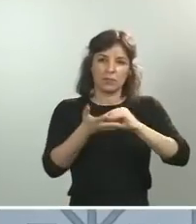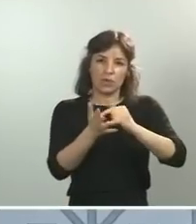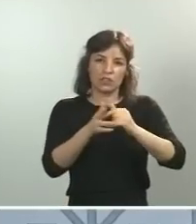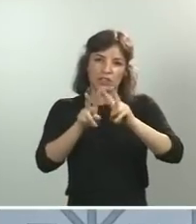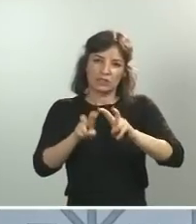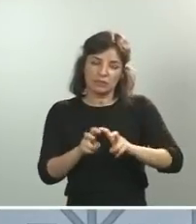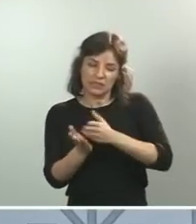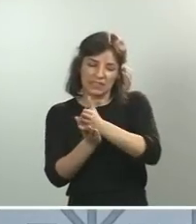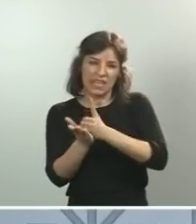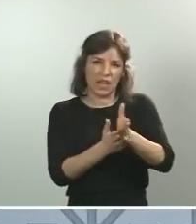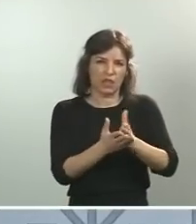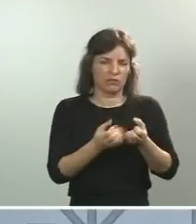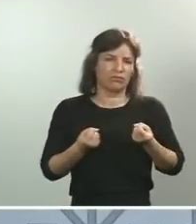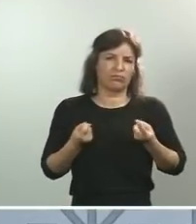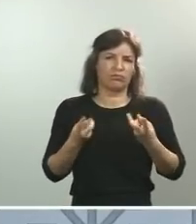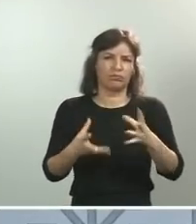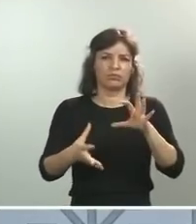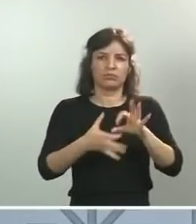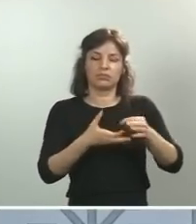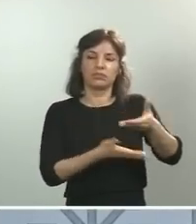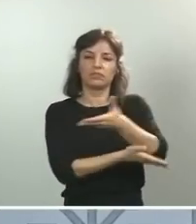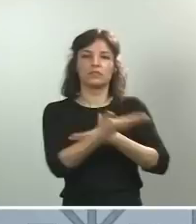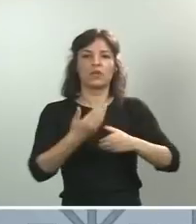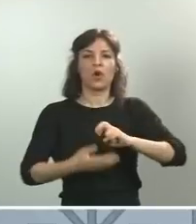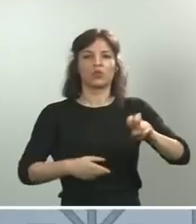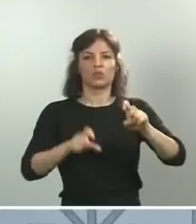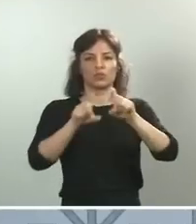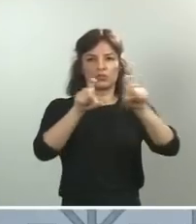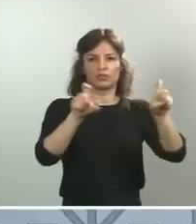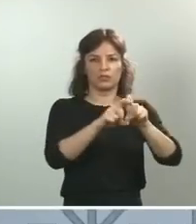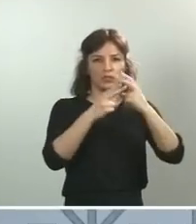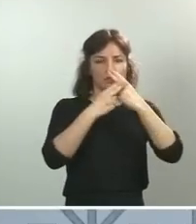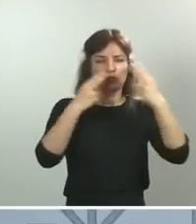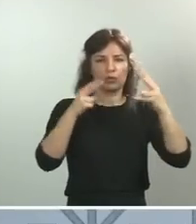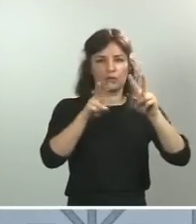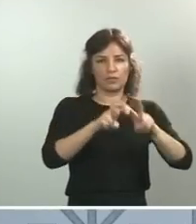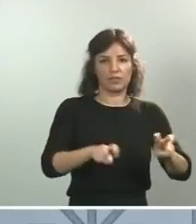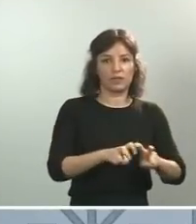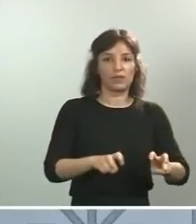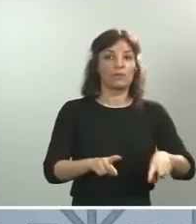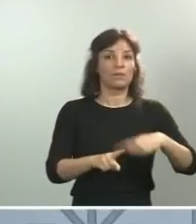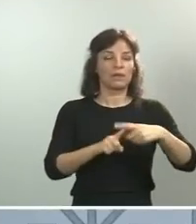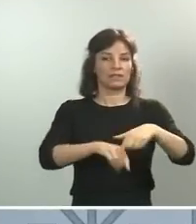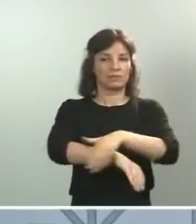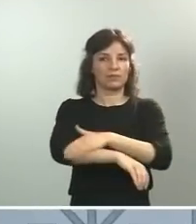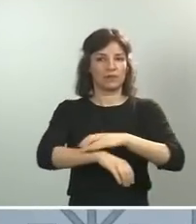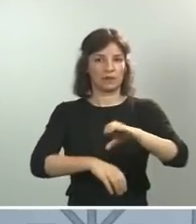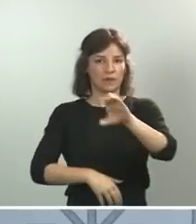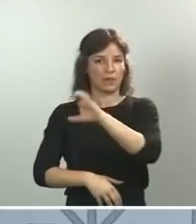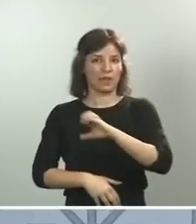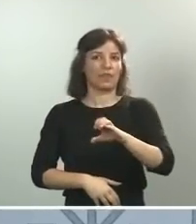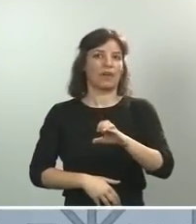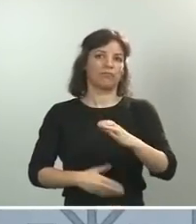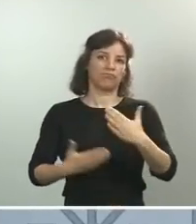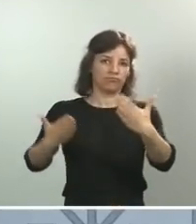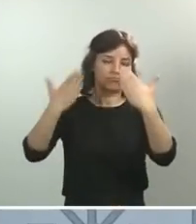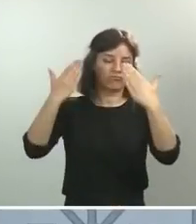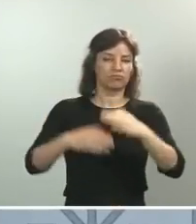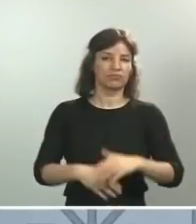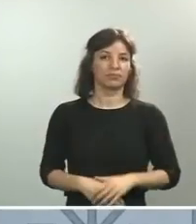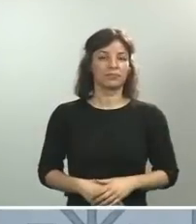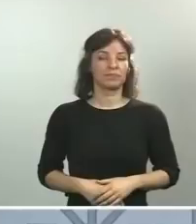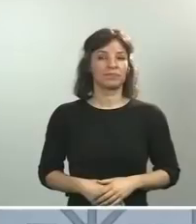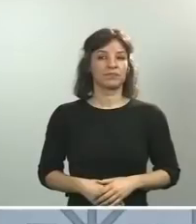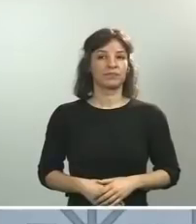organismos públicos de investigación y con el Ministerio de Ciencia. Recuerden que las universidades españolas representan el 70% de la